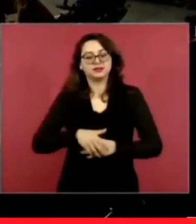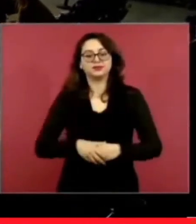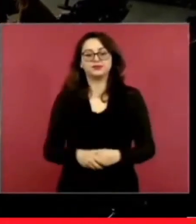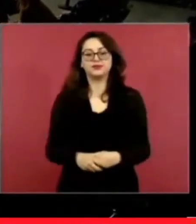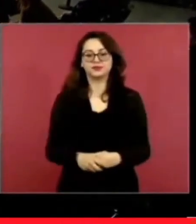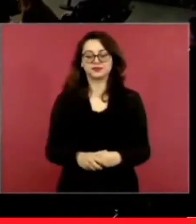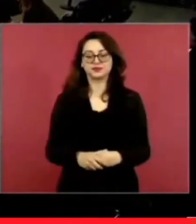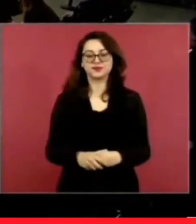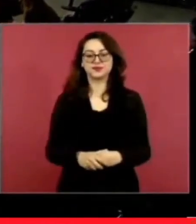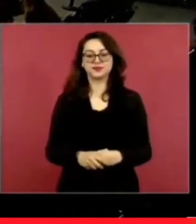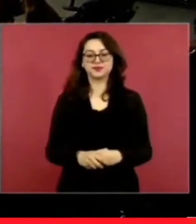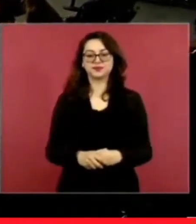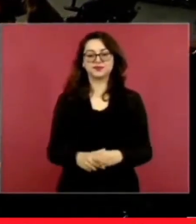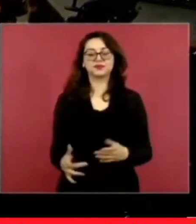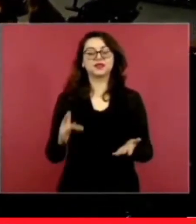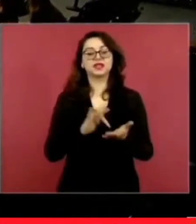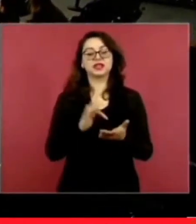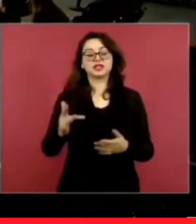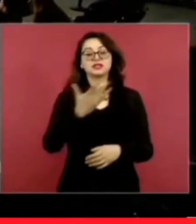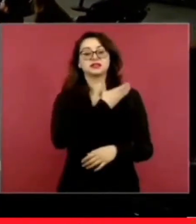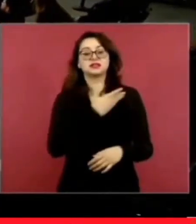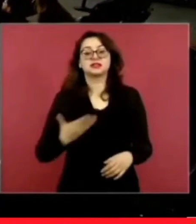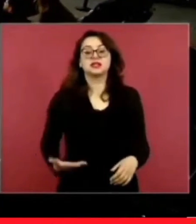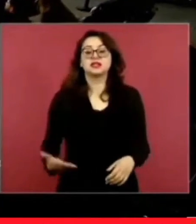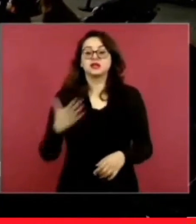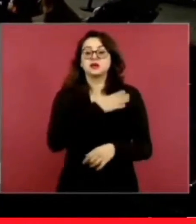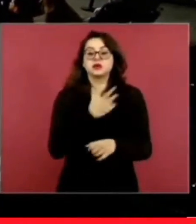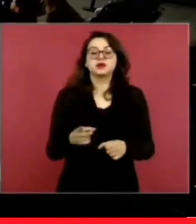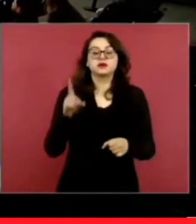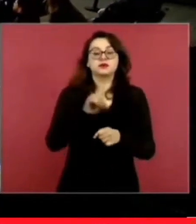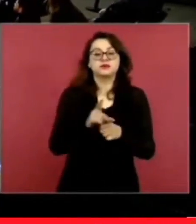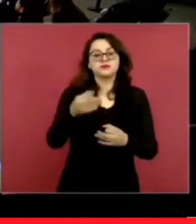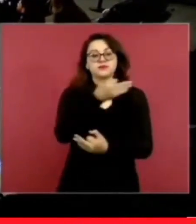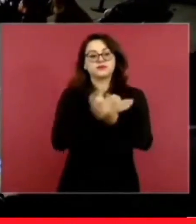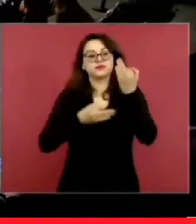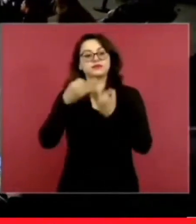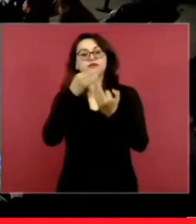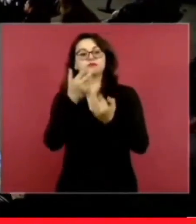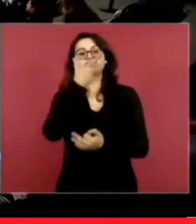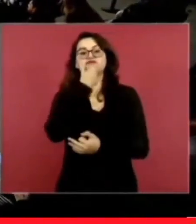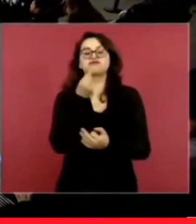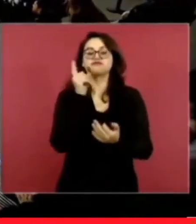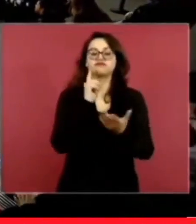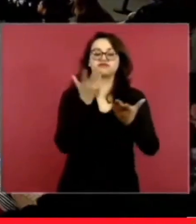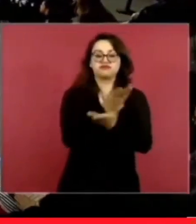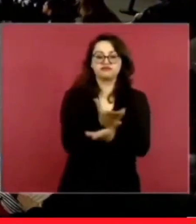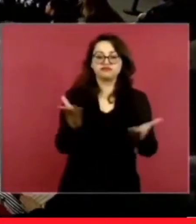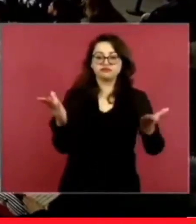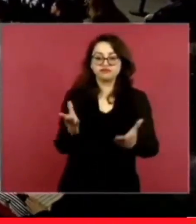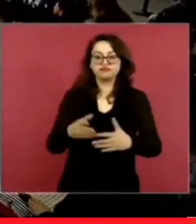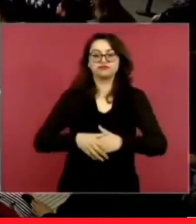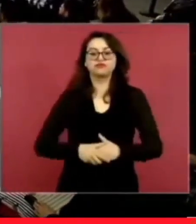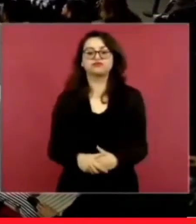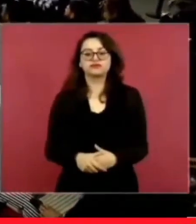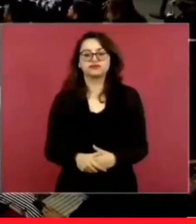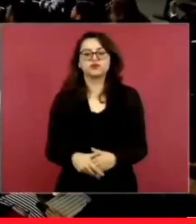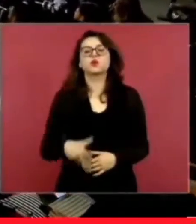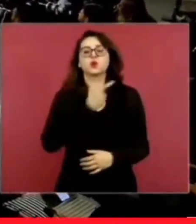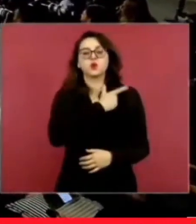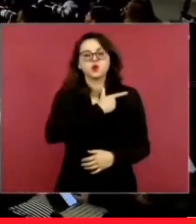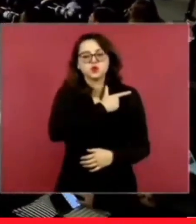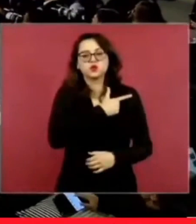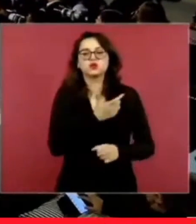Gracias, presidente. Buenos días a todas y a todos. Con su permiso, presidente. Saludo con muchísimo gusto a mis compañeras y